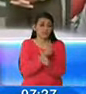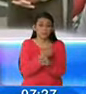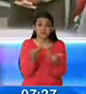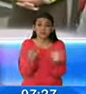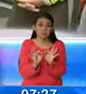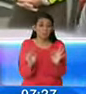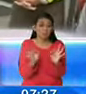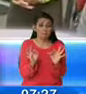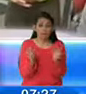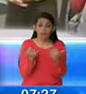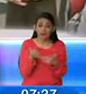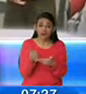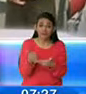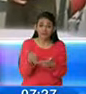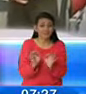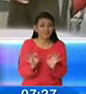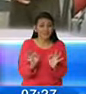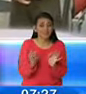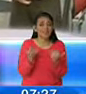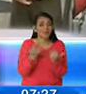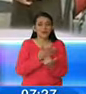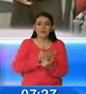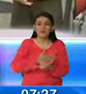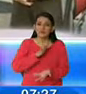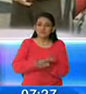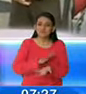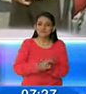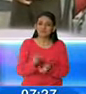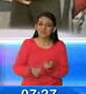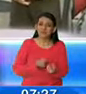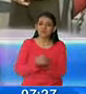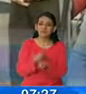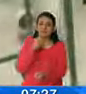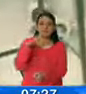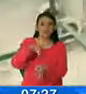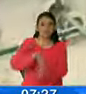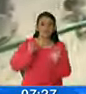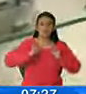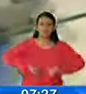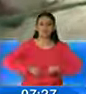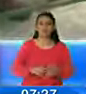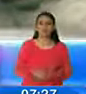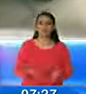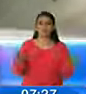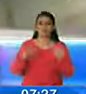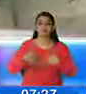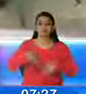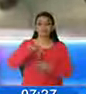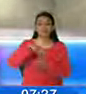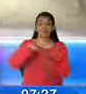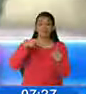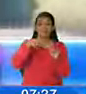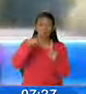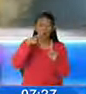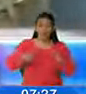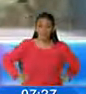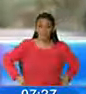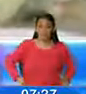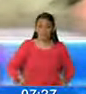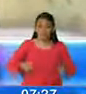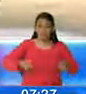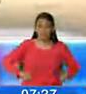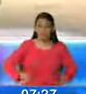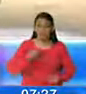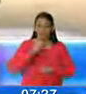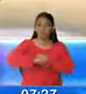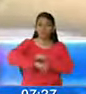tienen estos beneficios a veces y no pueden sufragar. Al finalizar su votación, Estuardo aseguró que esta